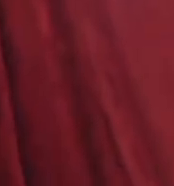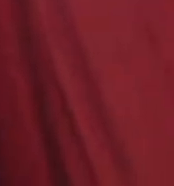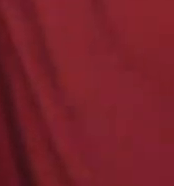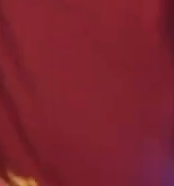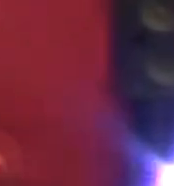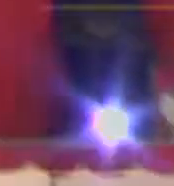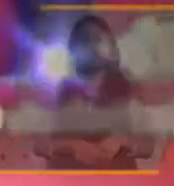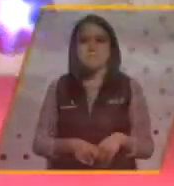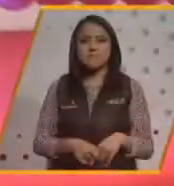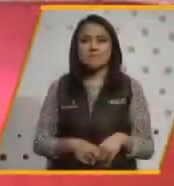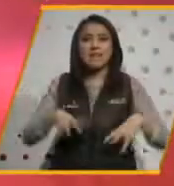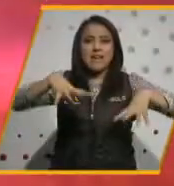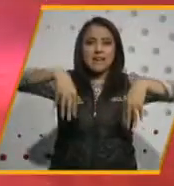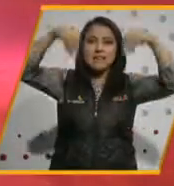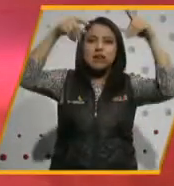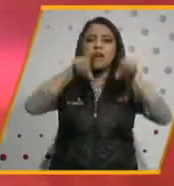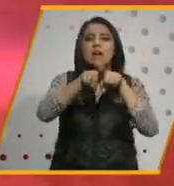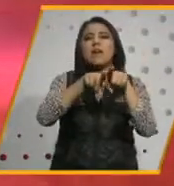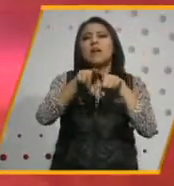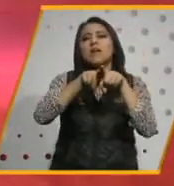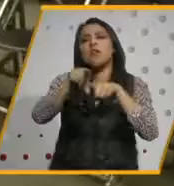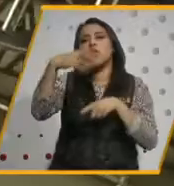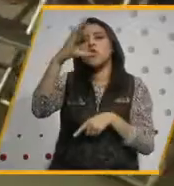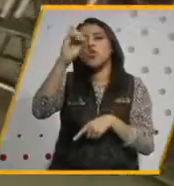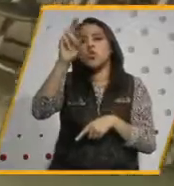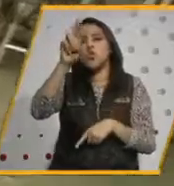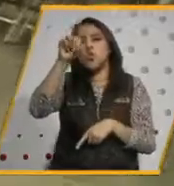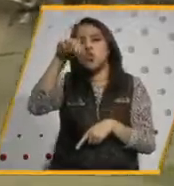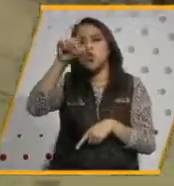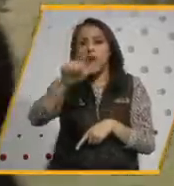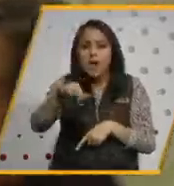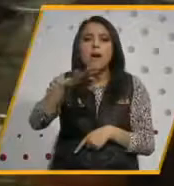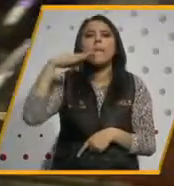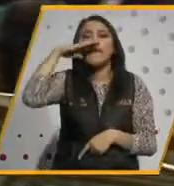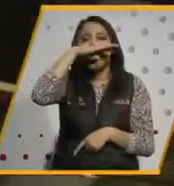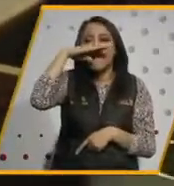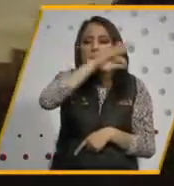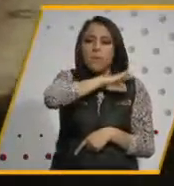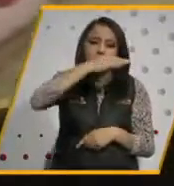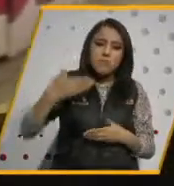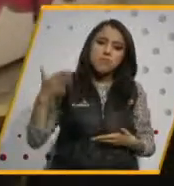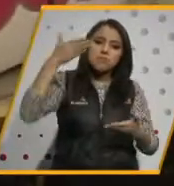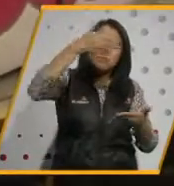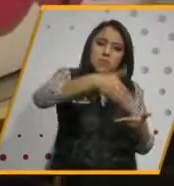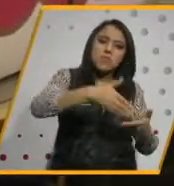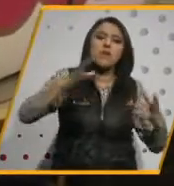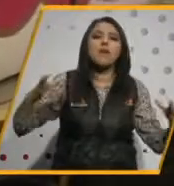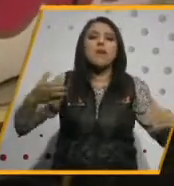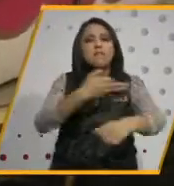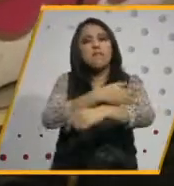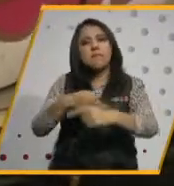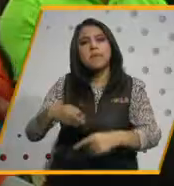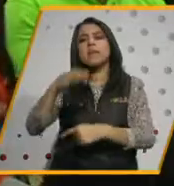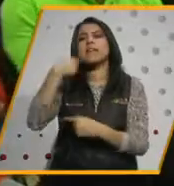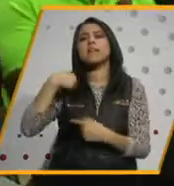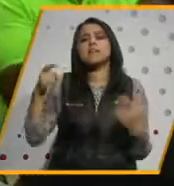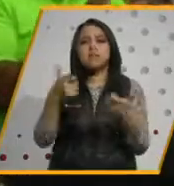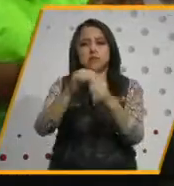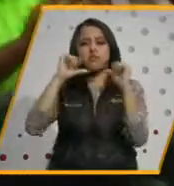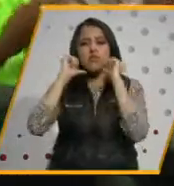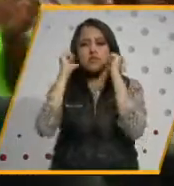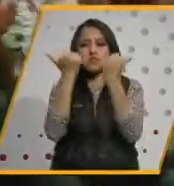Circo Hermanos Corona ofreció una función gratuita a familias que pertenecen a la asociación Frente Renovación AC.